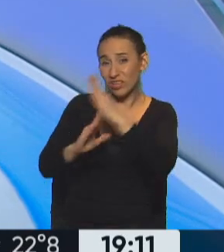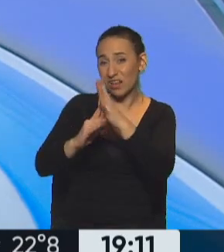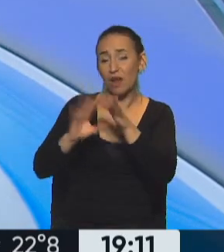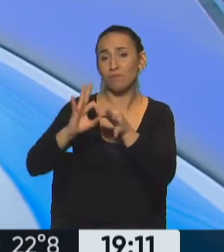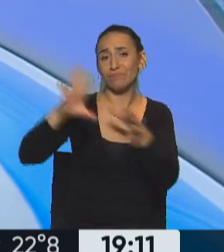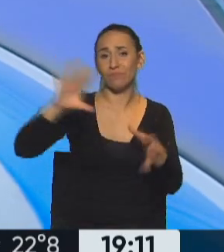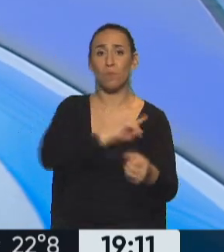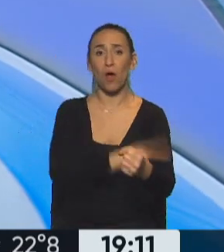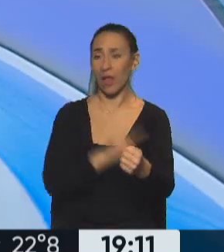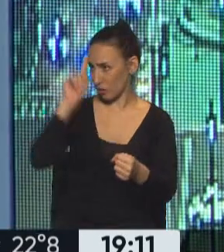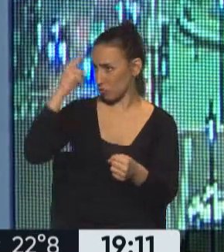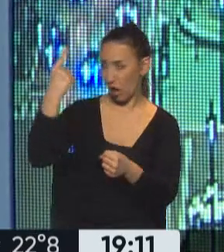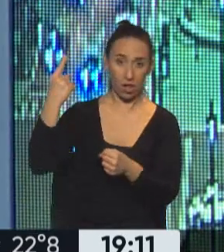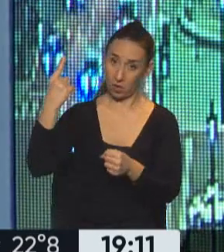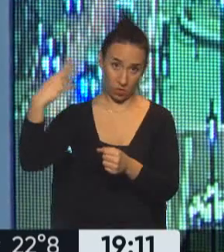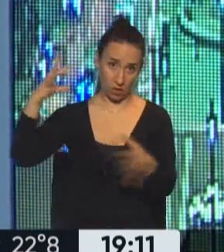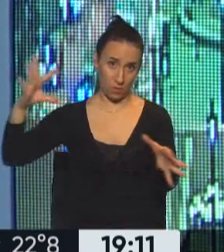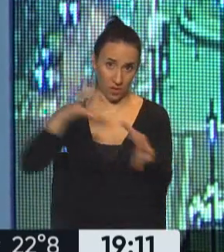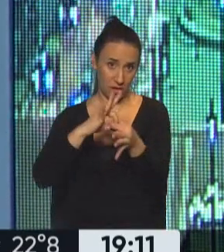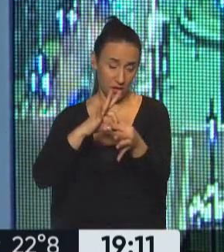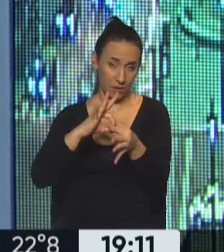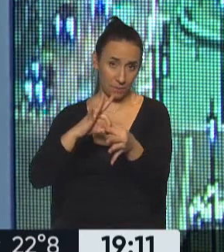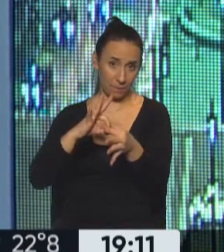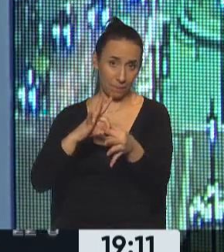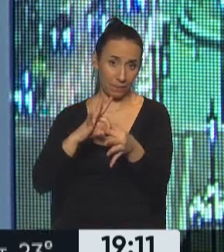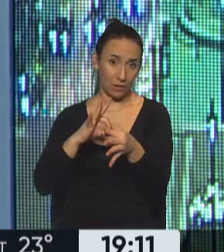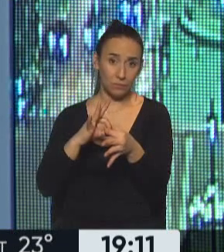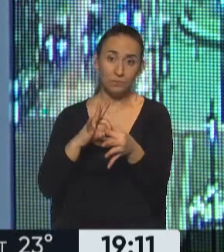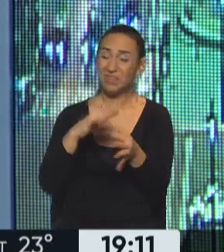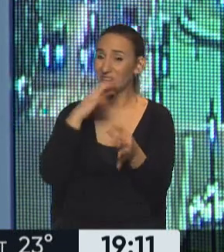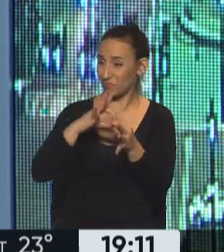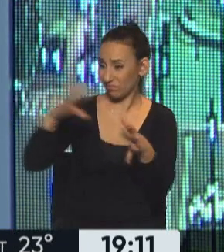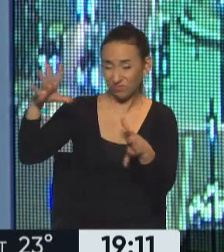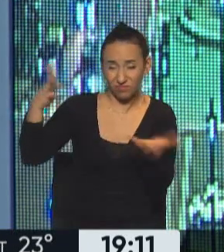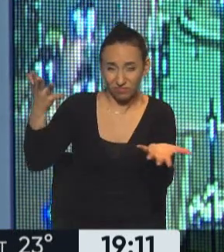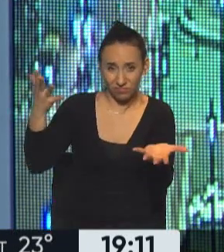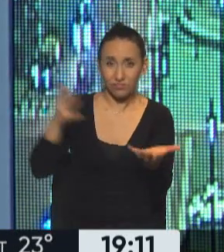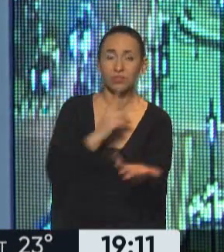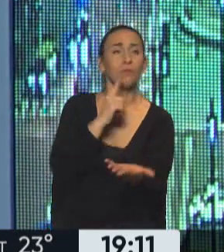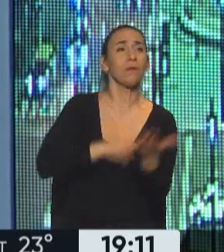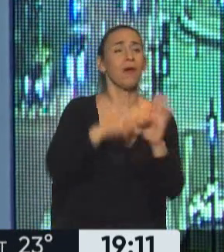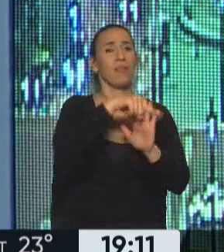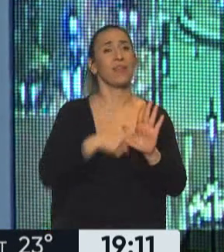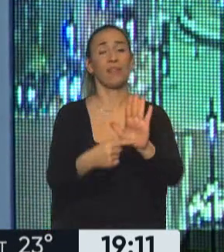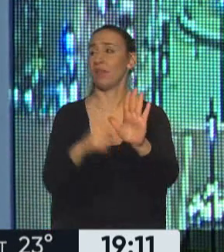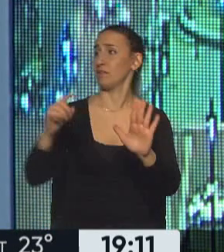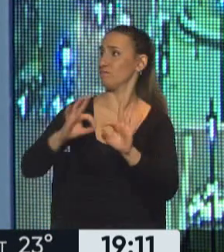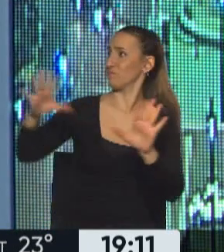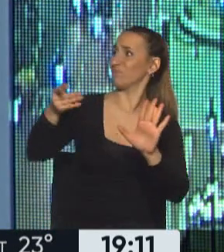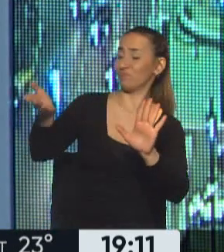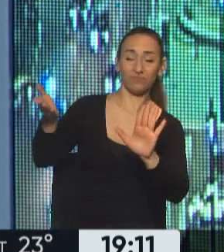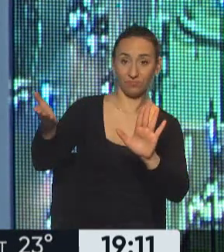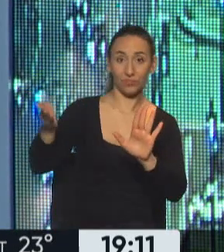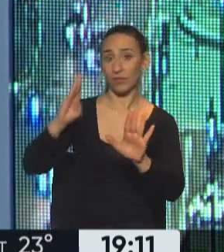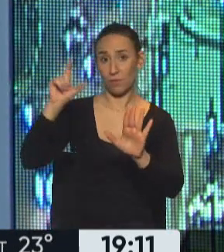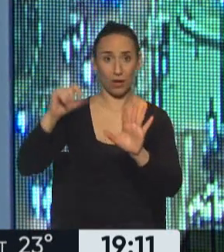conjunto de políticas públicas y cualquier otra cosa es una tontería. El Central tiene que estar... ahora